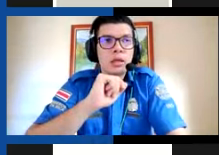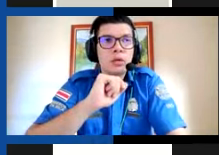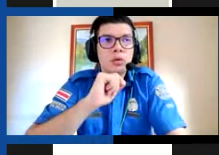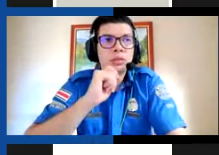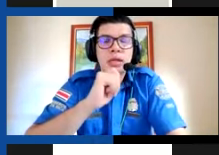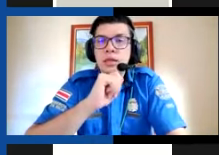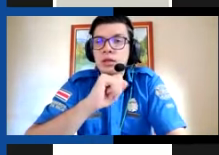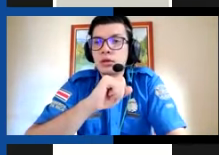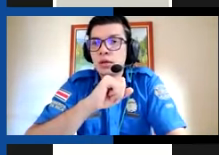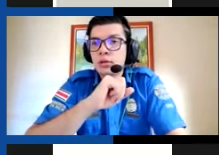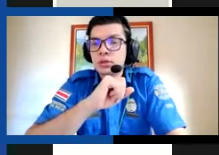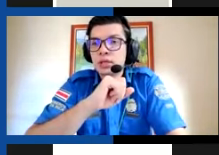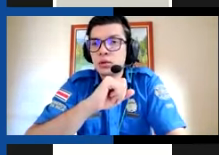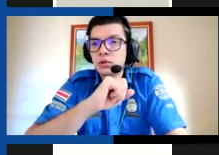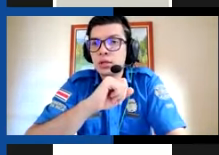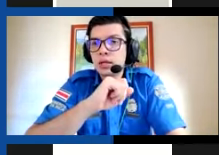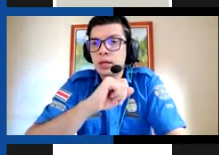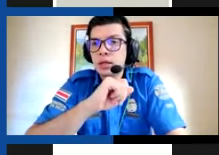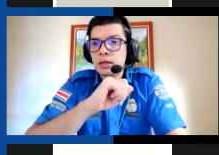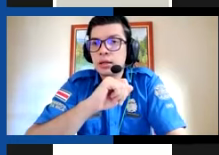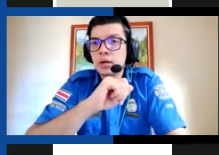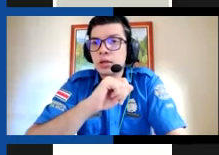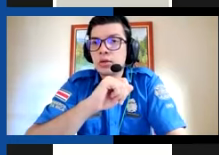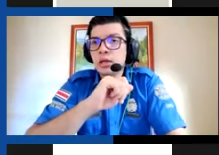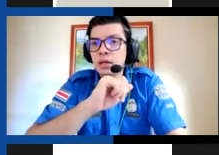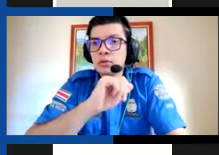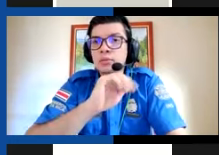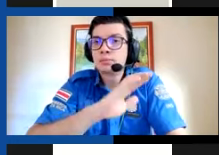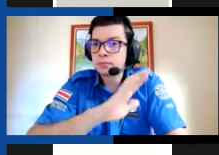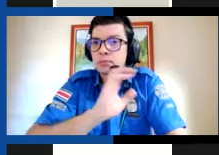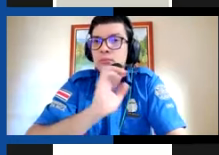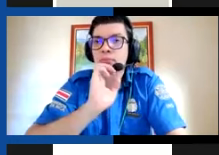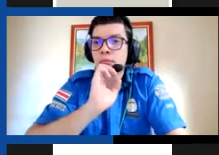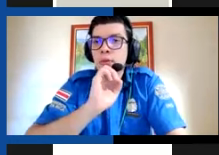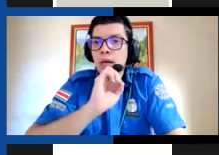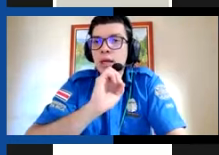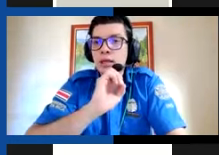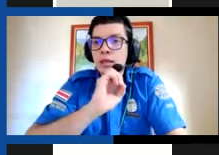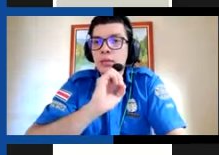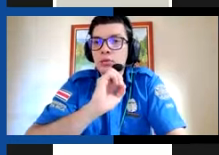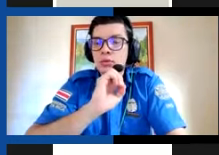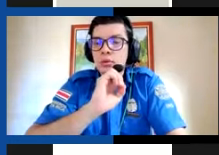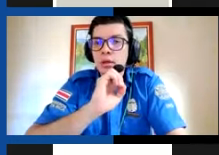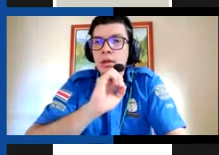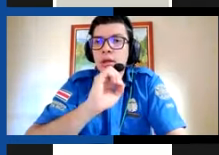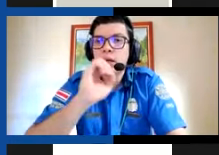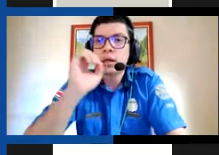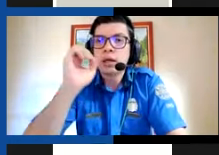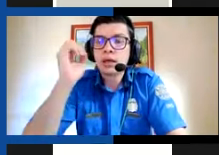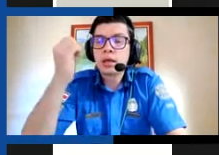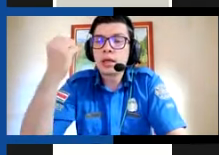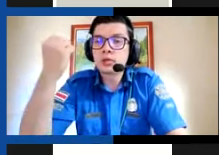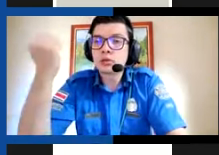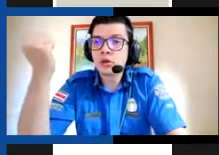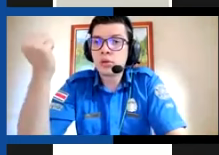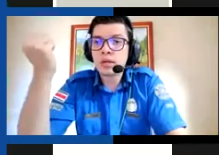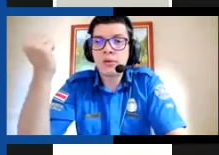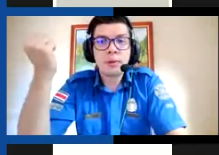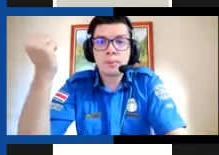que no está dentro de los estatutos del Colegio de Ingenieros, ahí la tenemos.